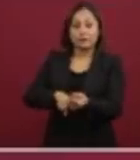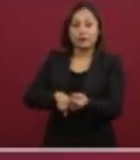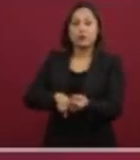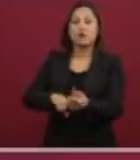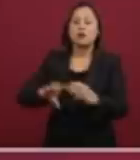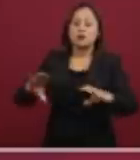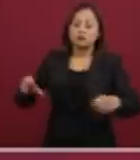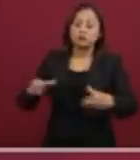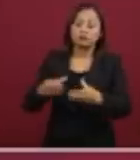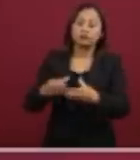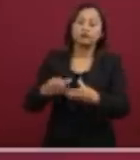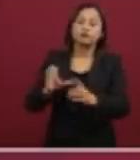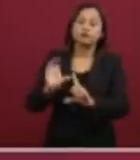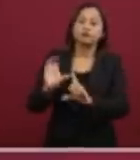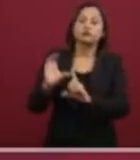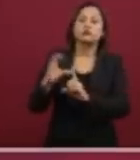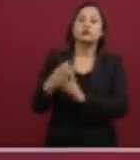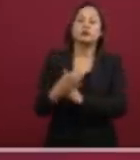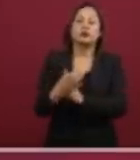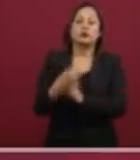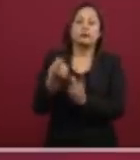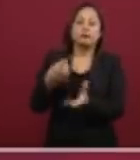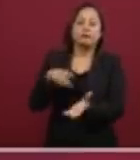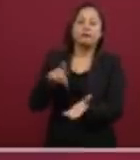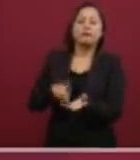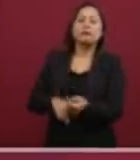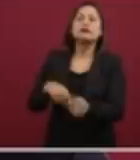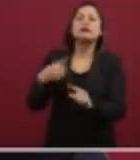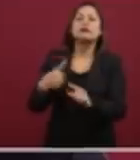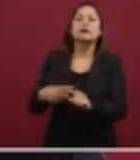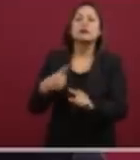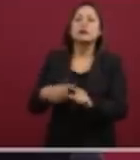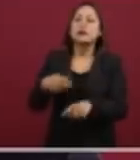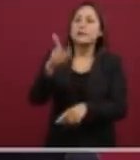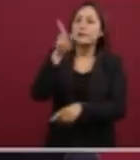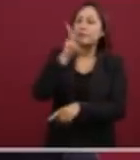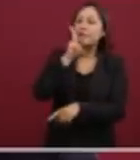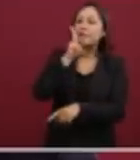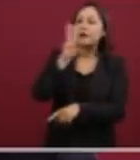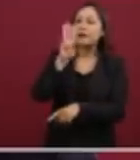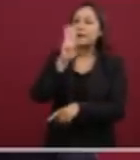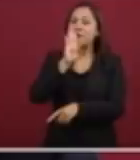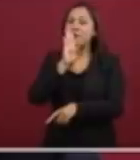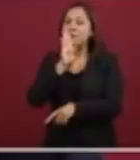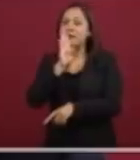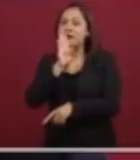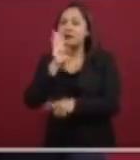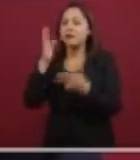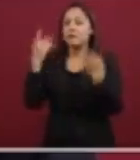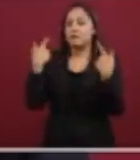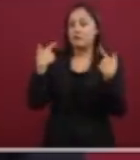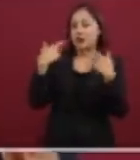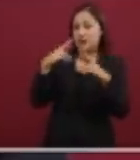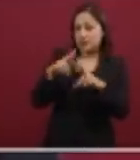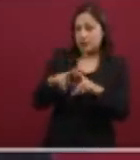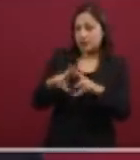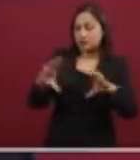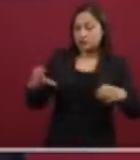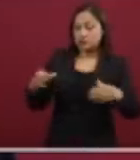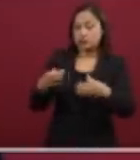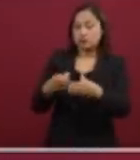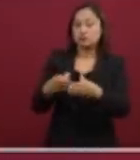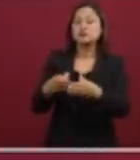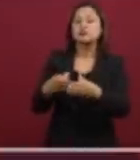con la participación de padres de familia y de maestros, como las